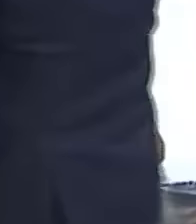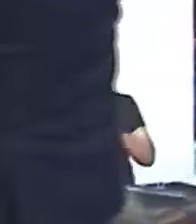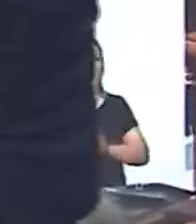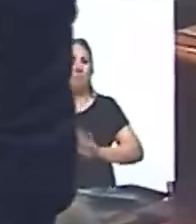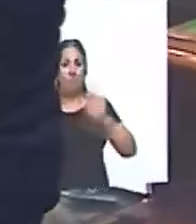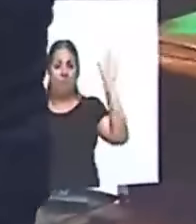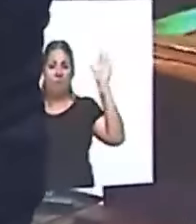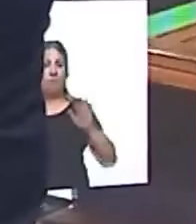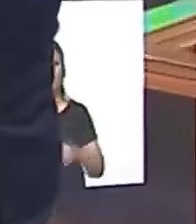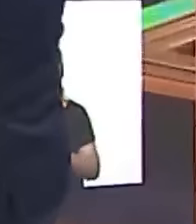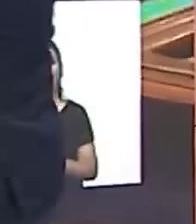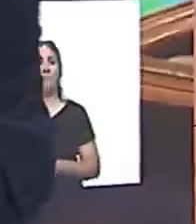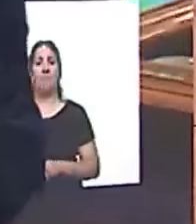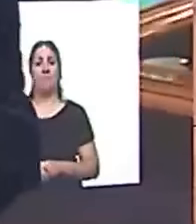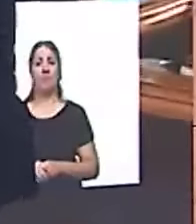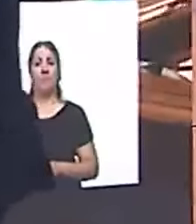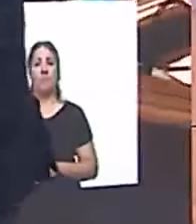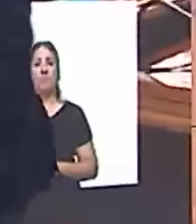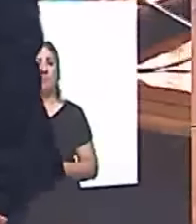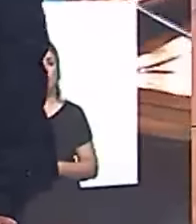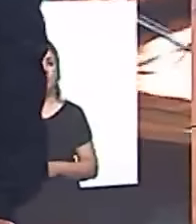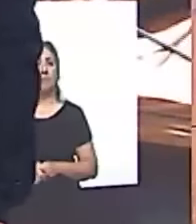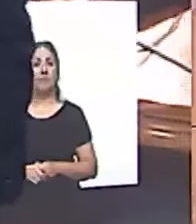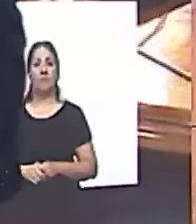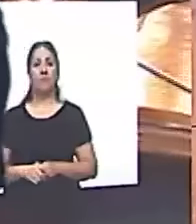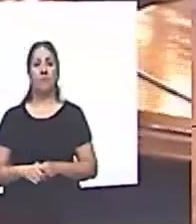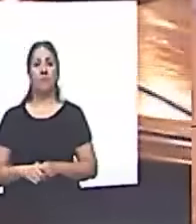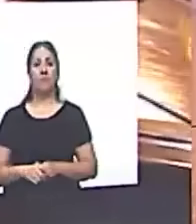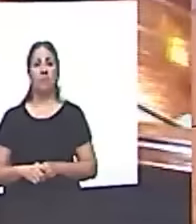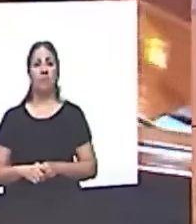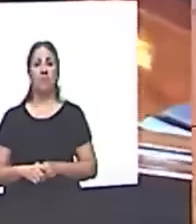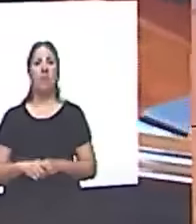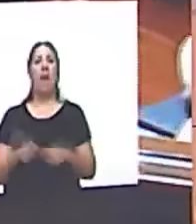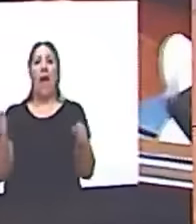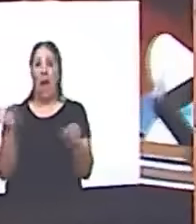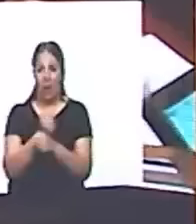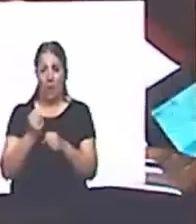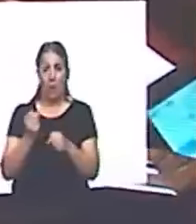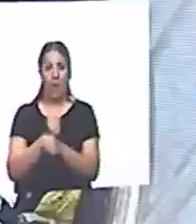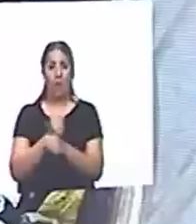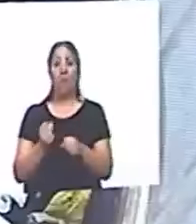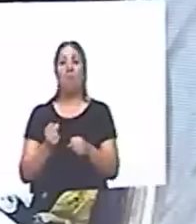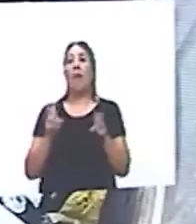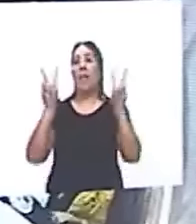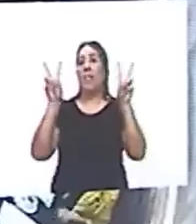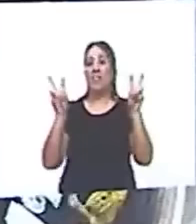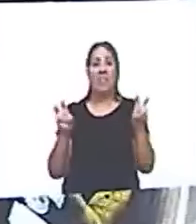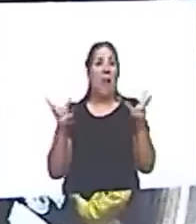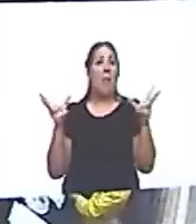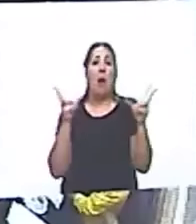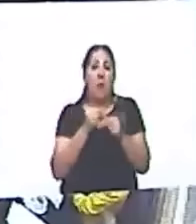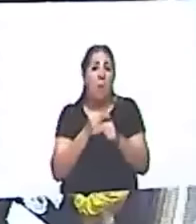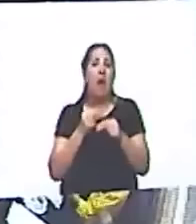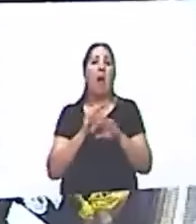está. Tiki. ¿Esta es la mano? Sí. Tiki. Ah. No, ahí no dijo que... No,